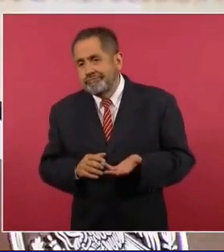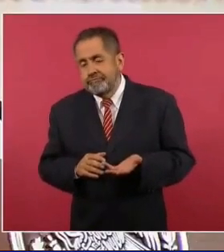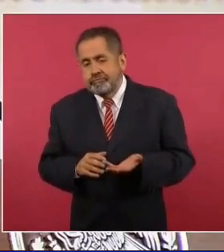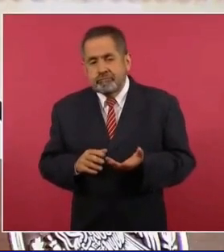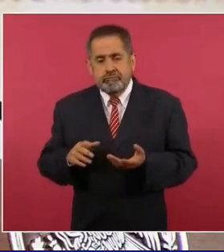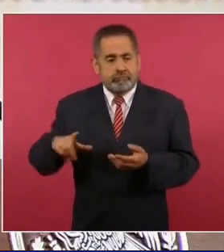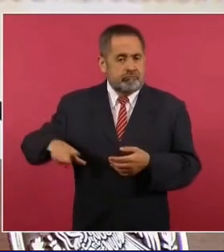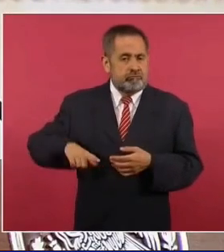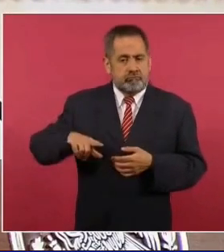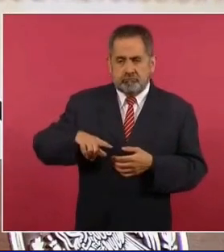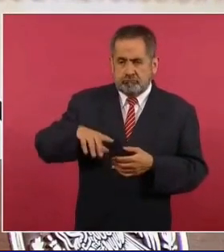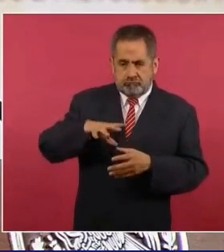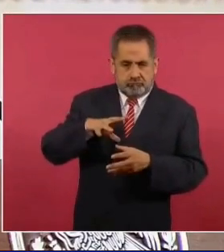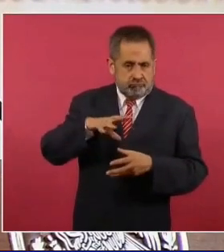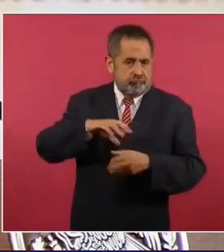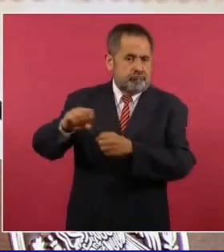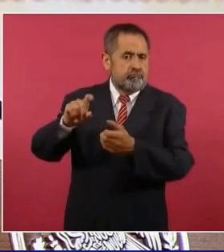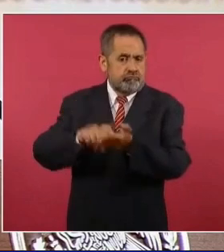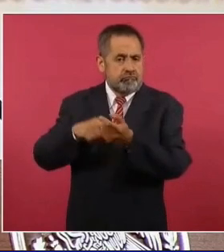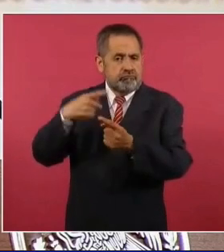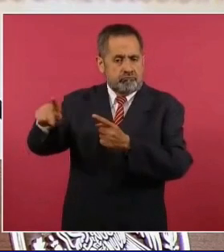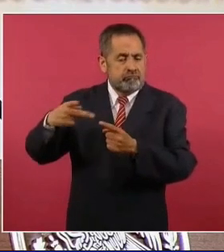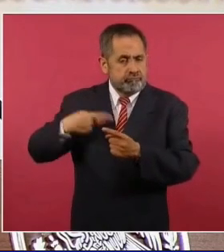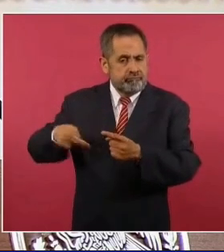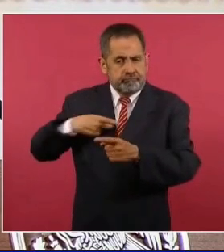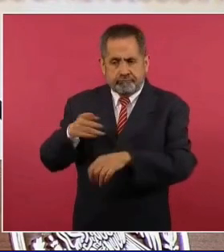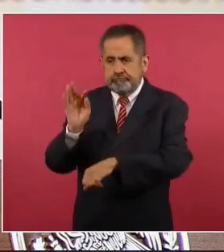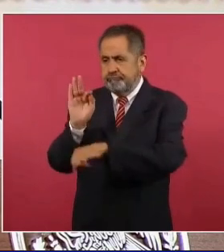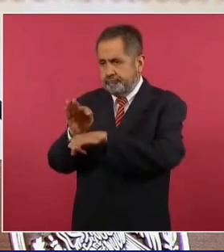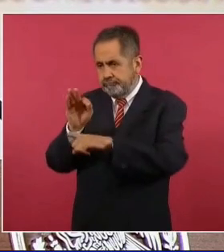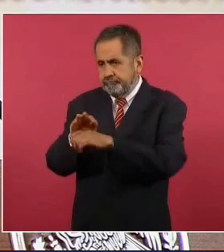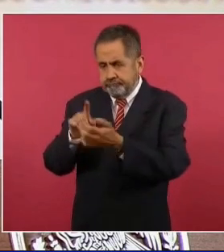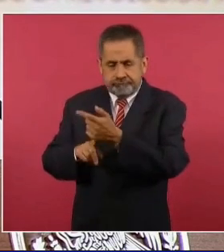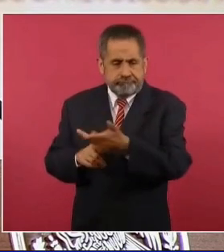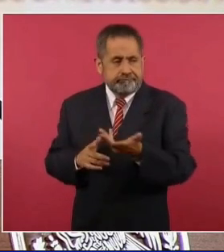suyo, un gobierno que lo proteja,